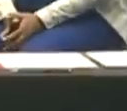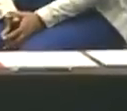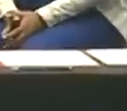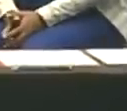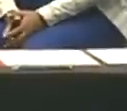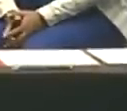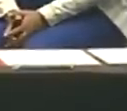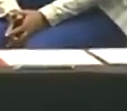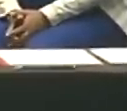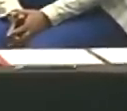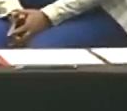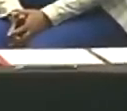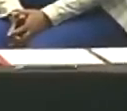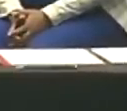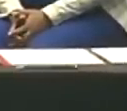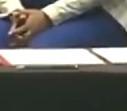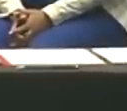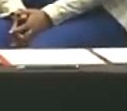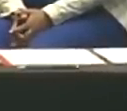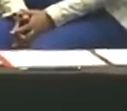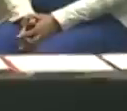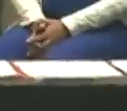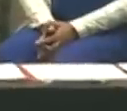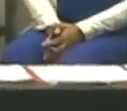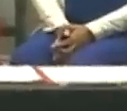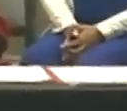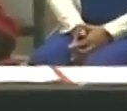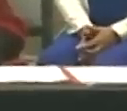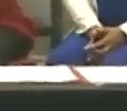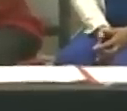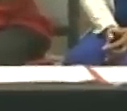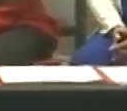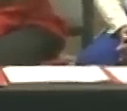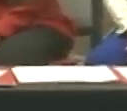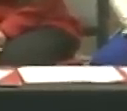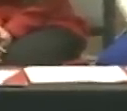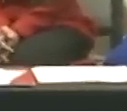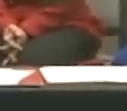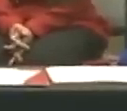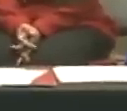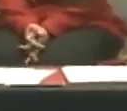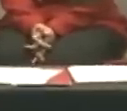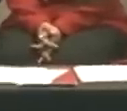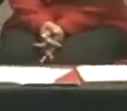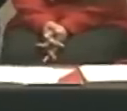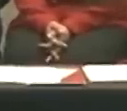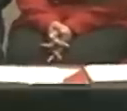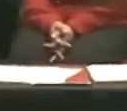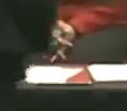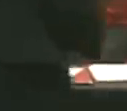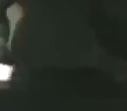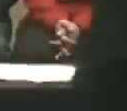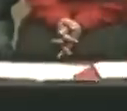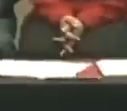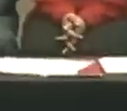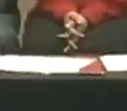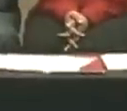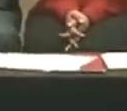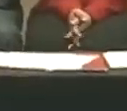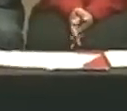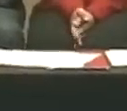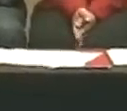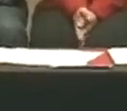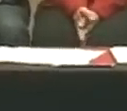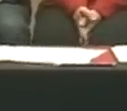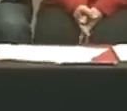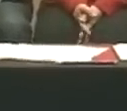como país anfitrión de este proceso de diálogo y negociación. Enfático fue el jefe